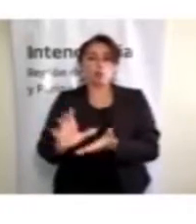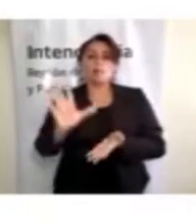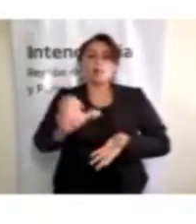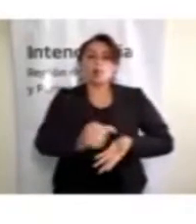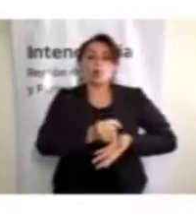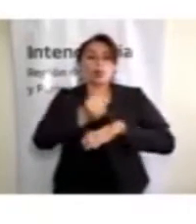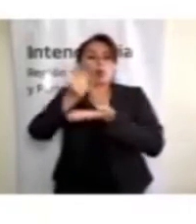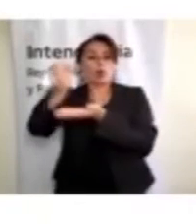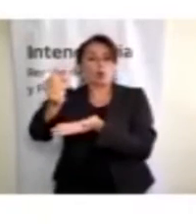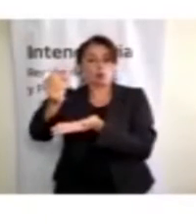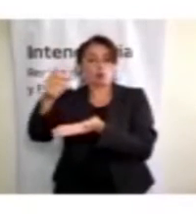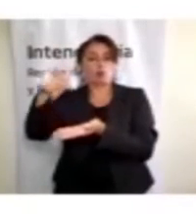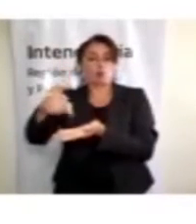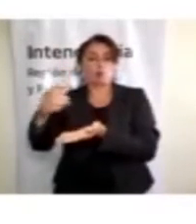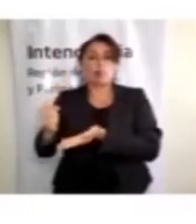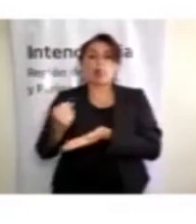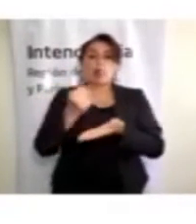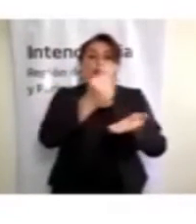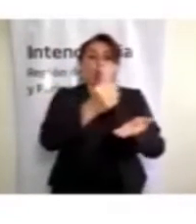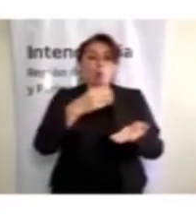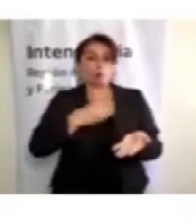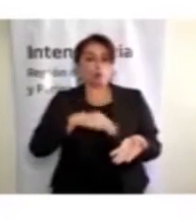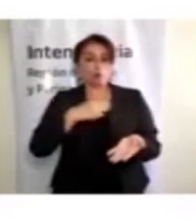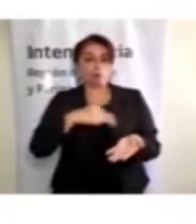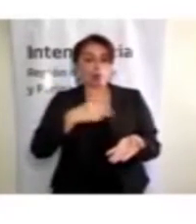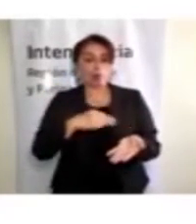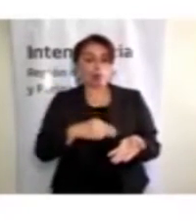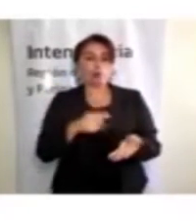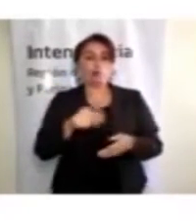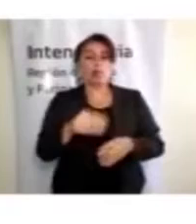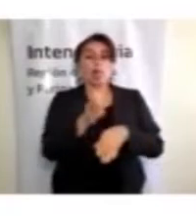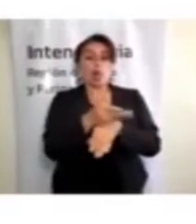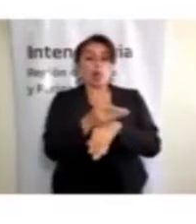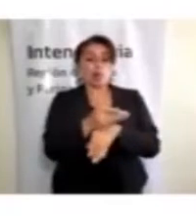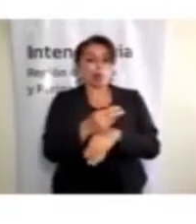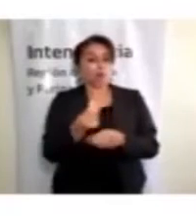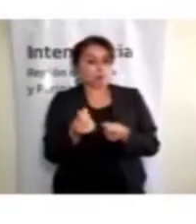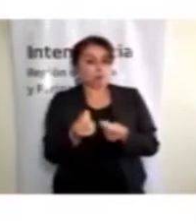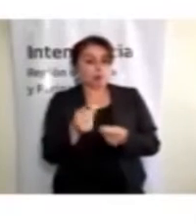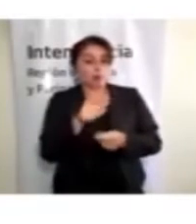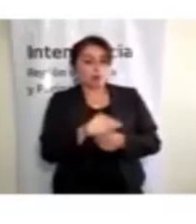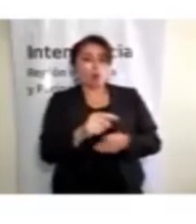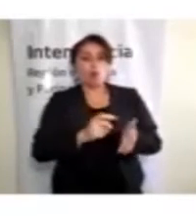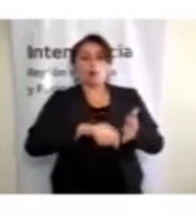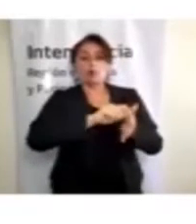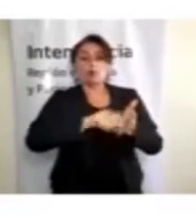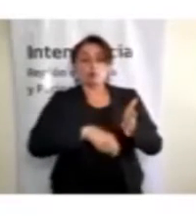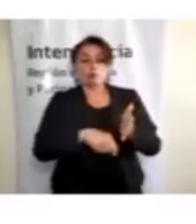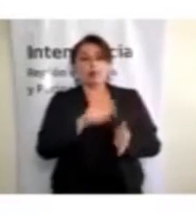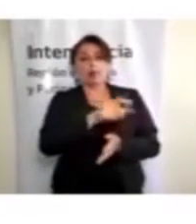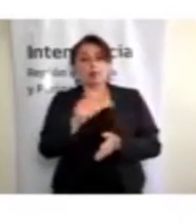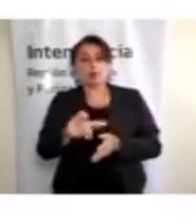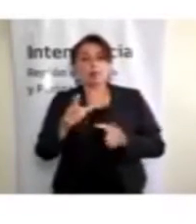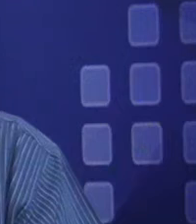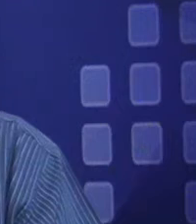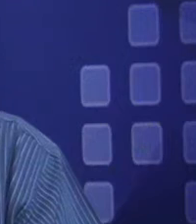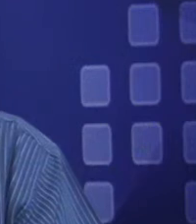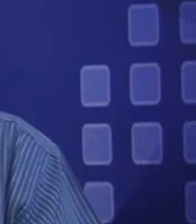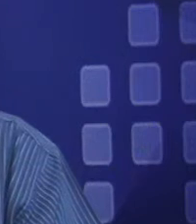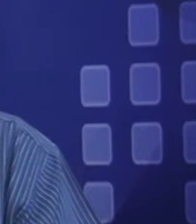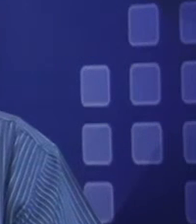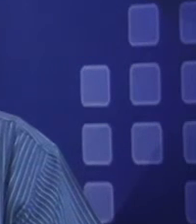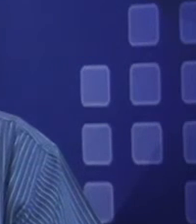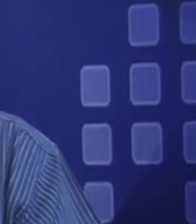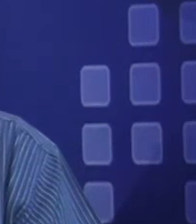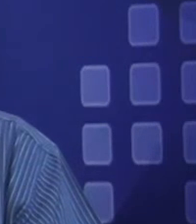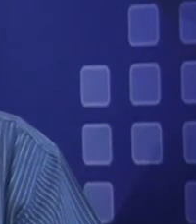que fueron traspasados a la Municipalidad de Arica, también ellos han hecho contratación para que personas puedan testear.